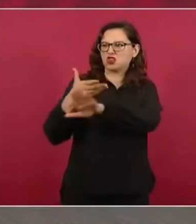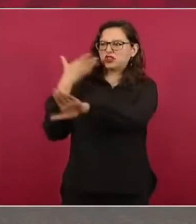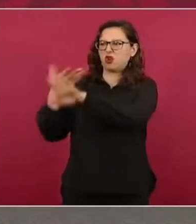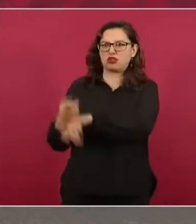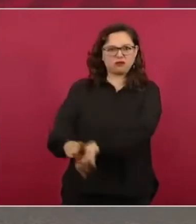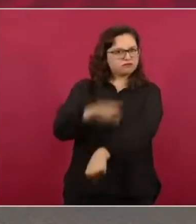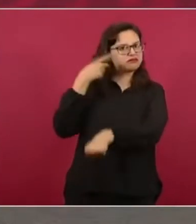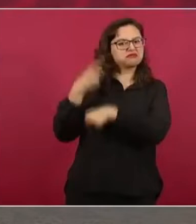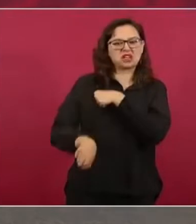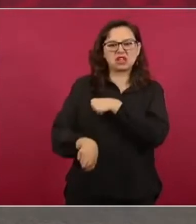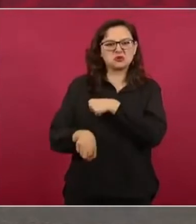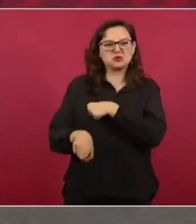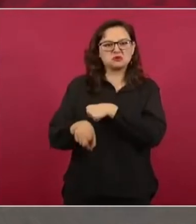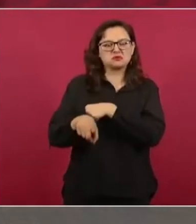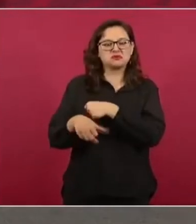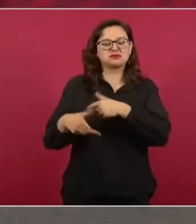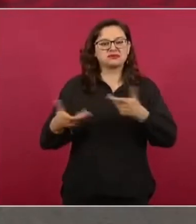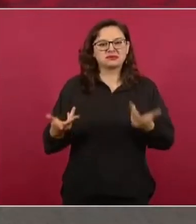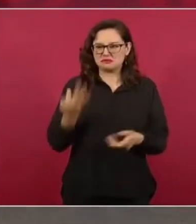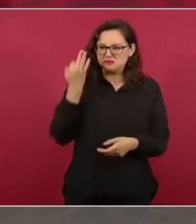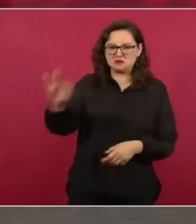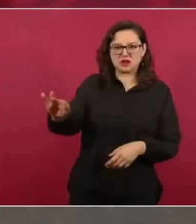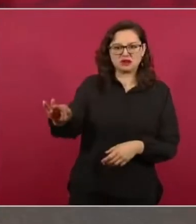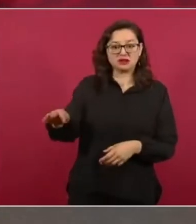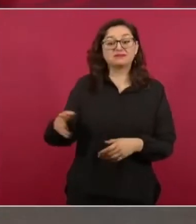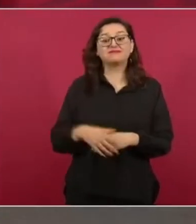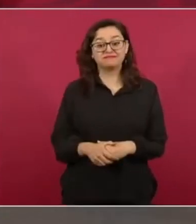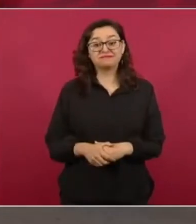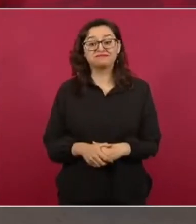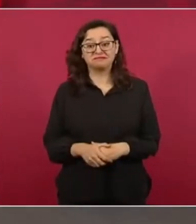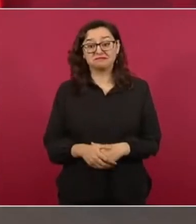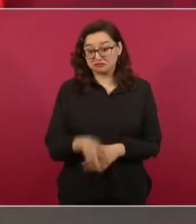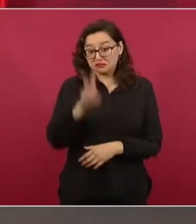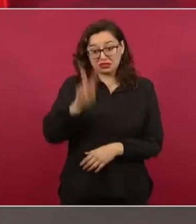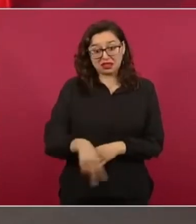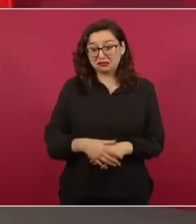en términos legislativos, el periodo neoliberal.